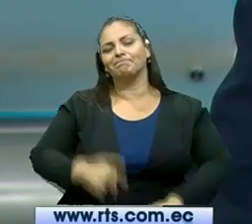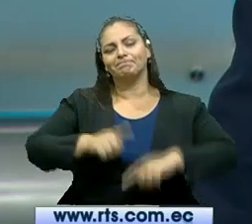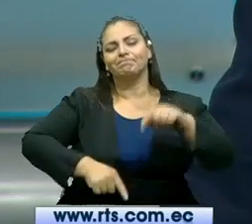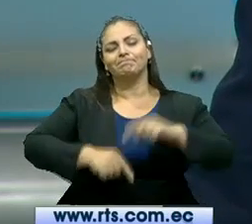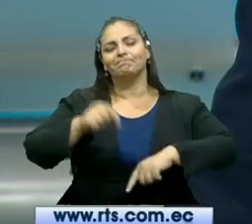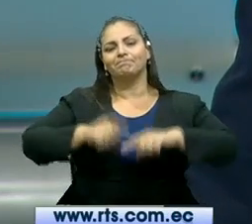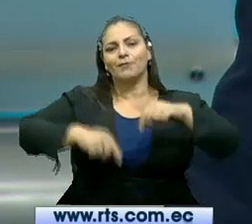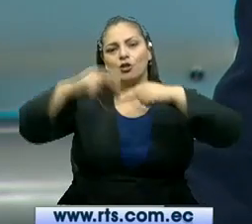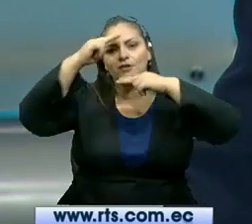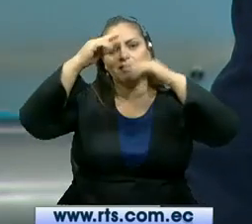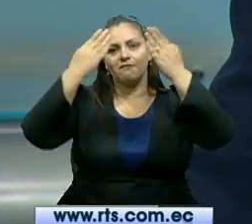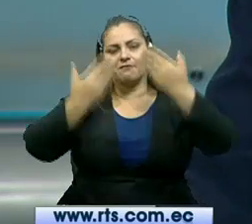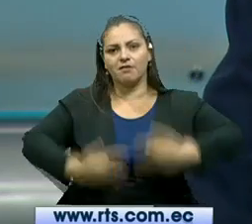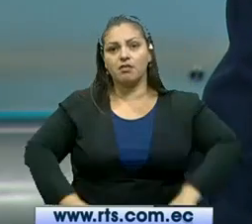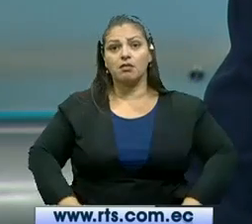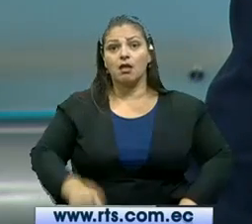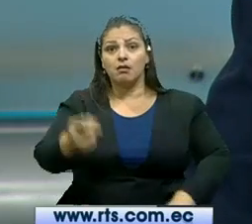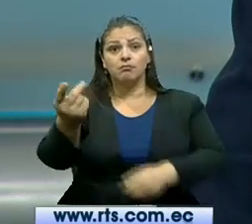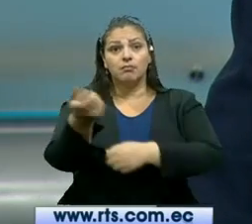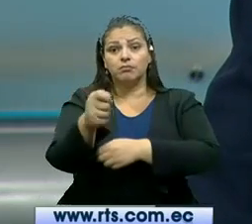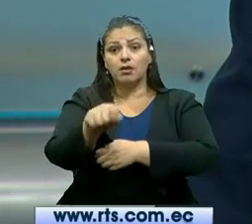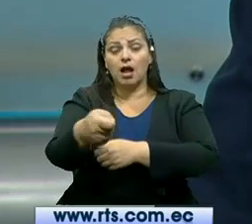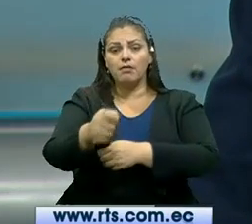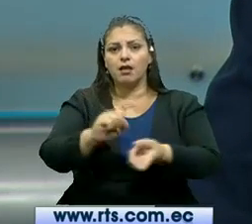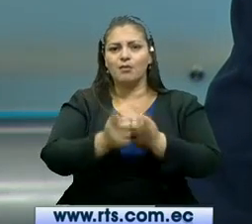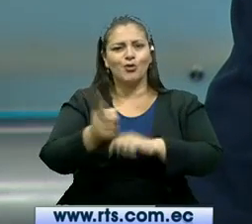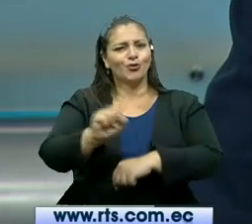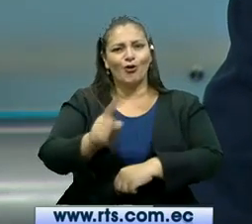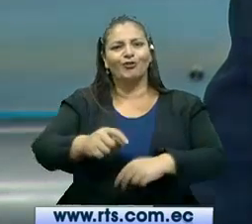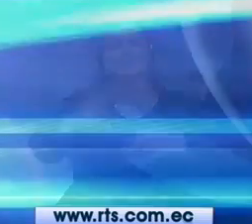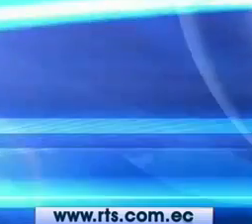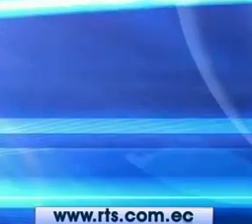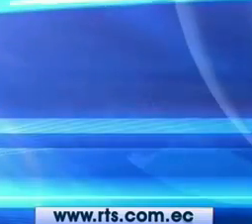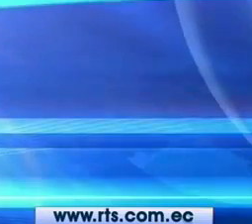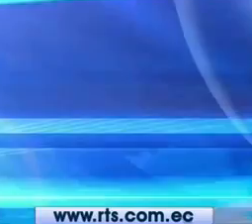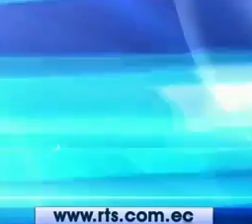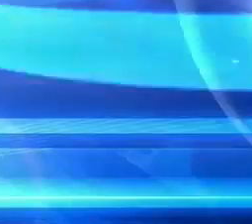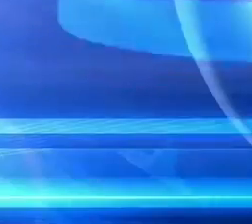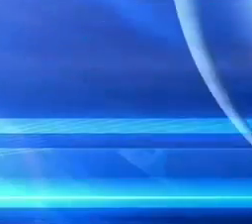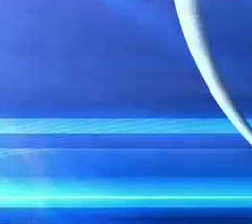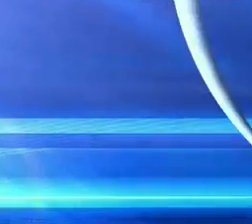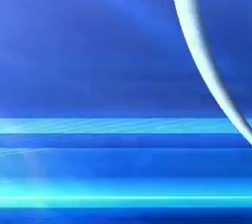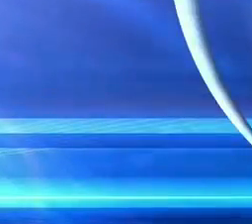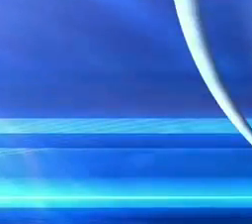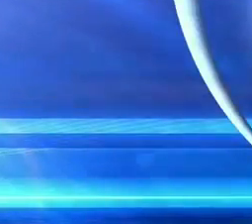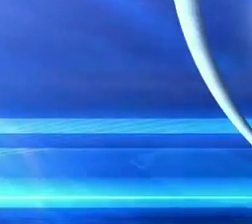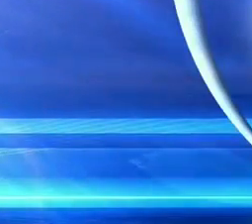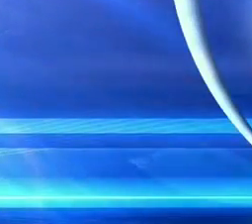finalizamos, pero no cambie de canal. Enseguida Copa, buenas noches.